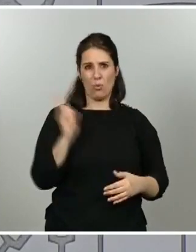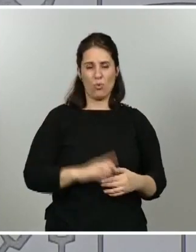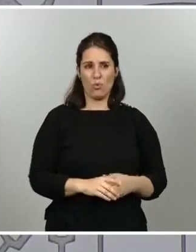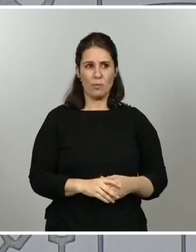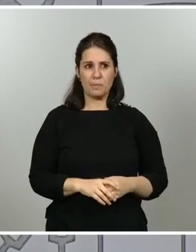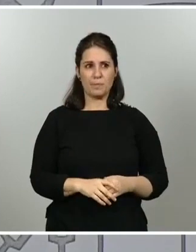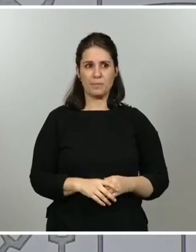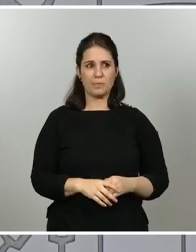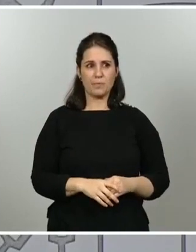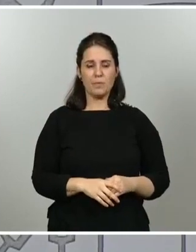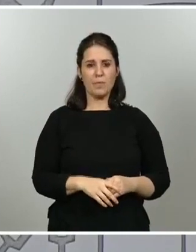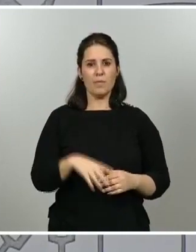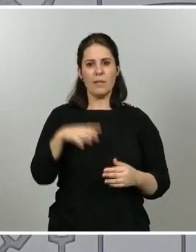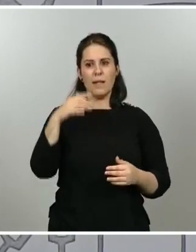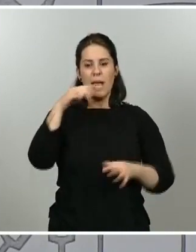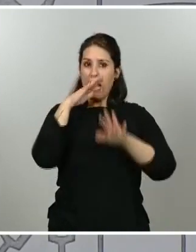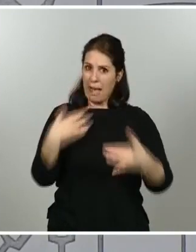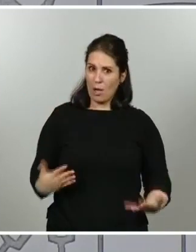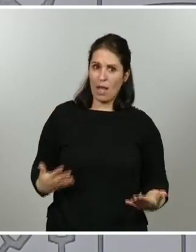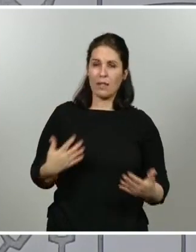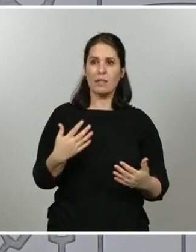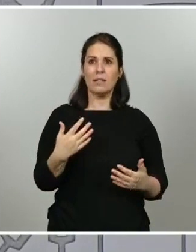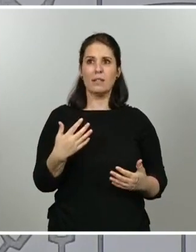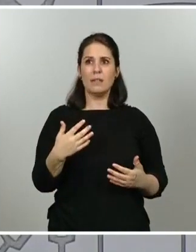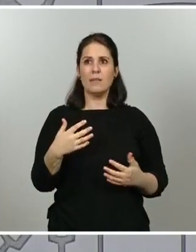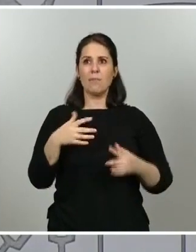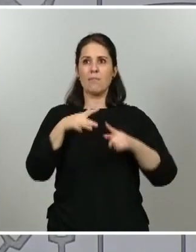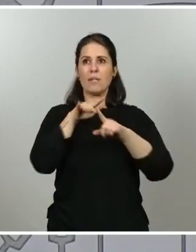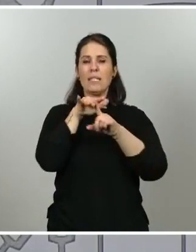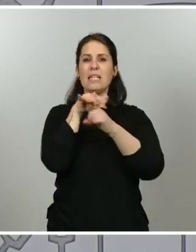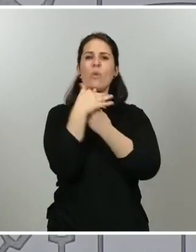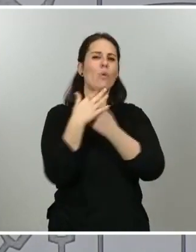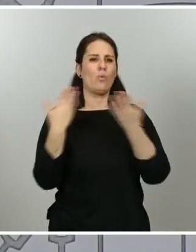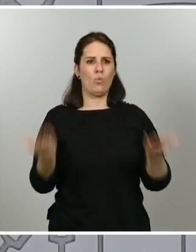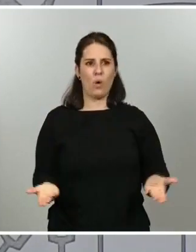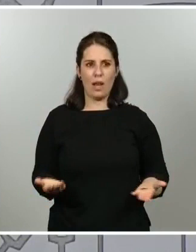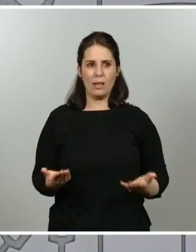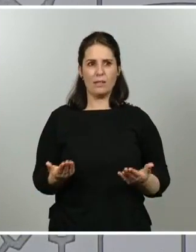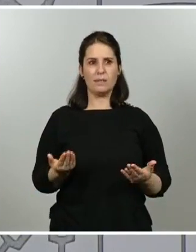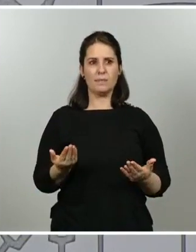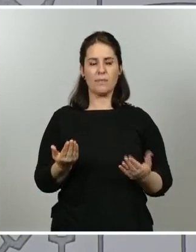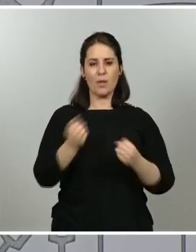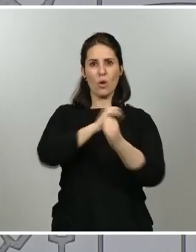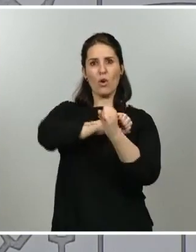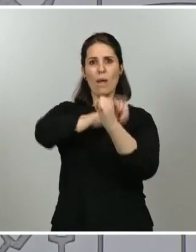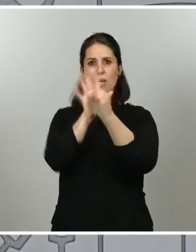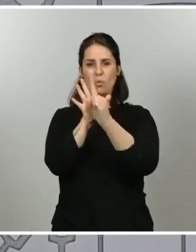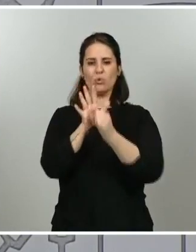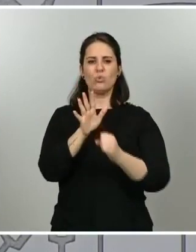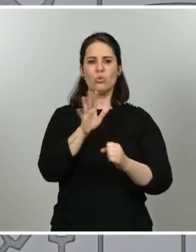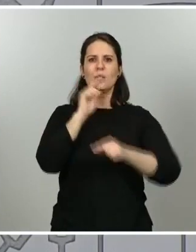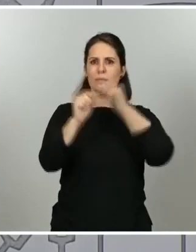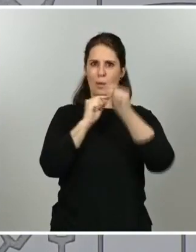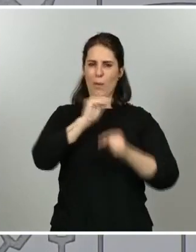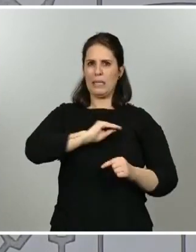Tenemos ahora mismo una situación en la que ha habido una incidencia importante de coronavirus en la población. Hay mucha gente que ha tenido